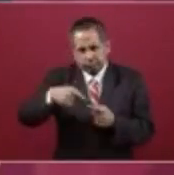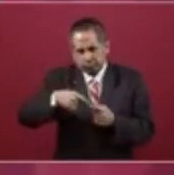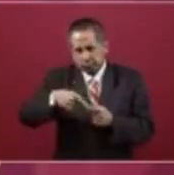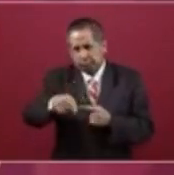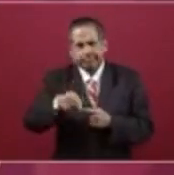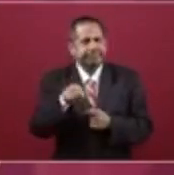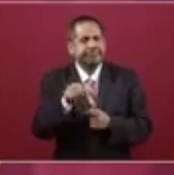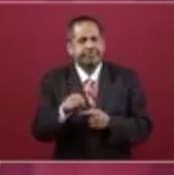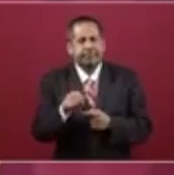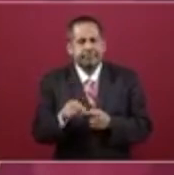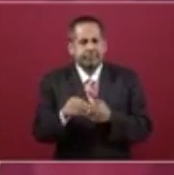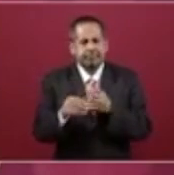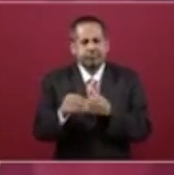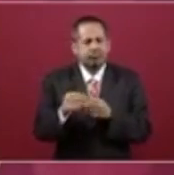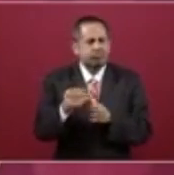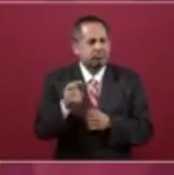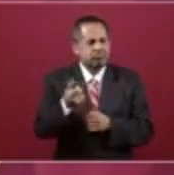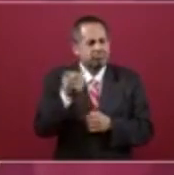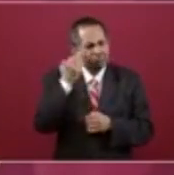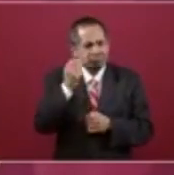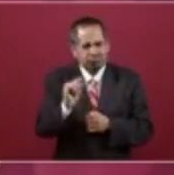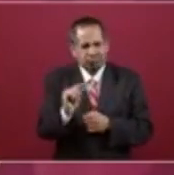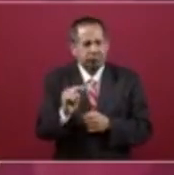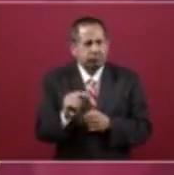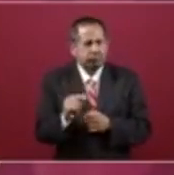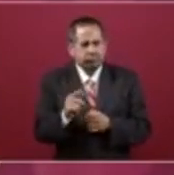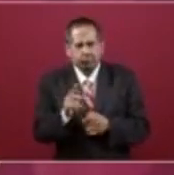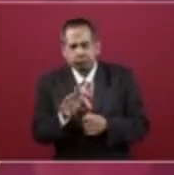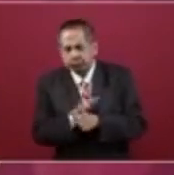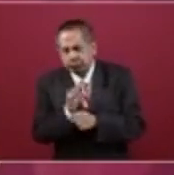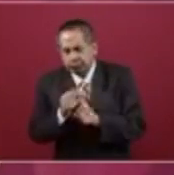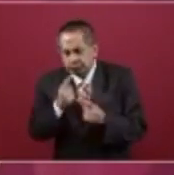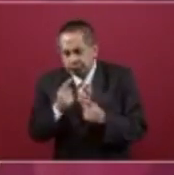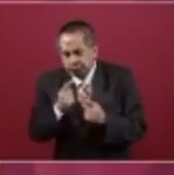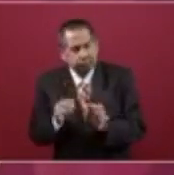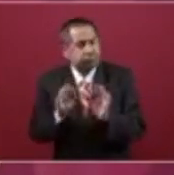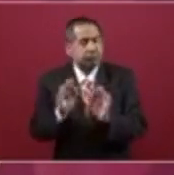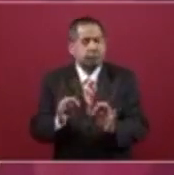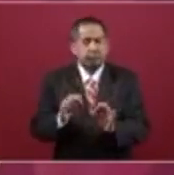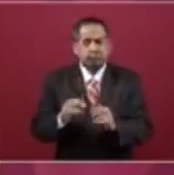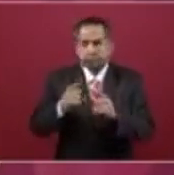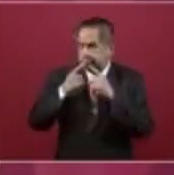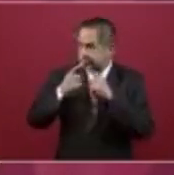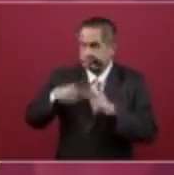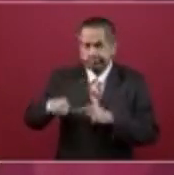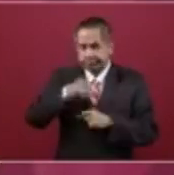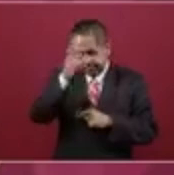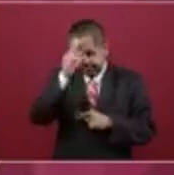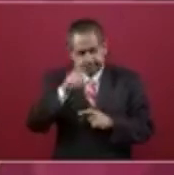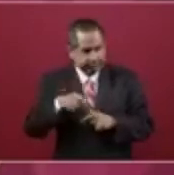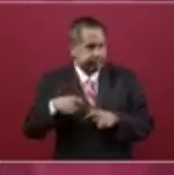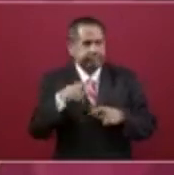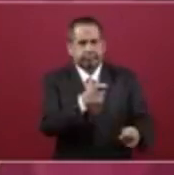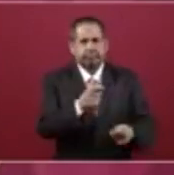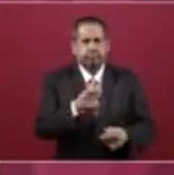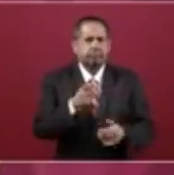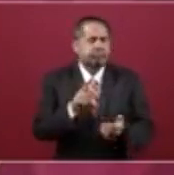es corto realmente, pero que es suficiente porque fue consensado con ellos,